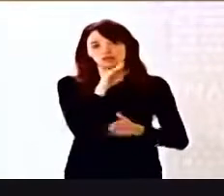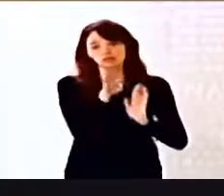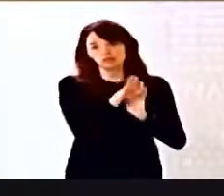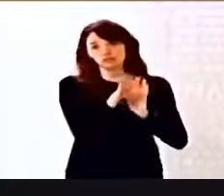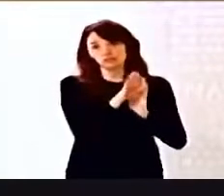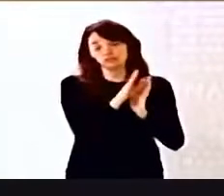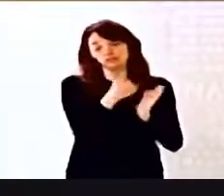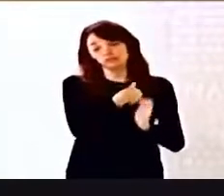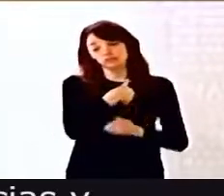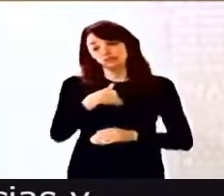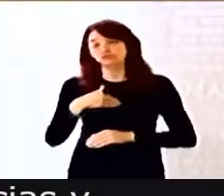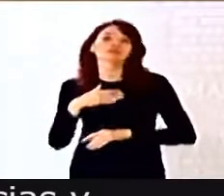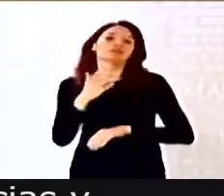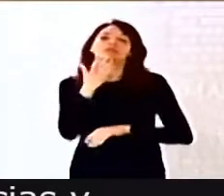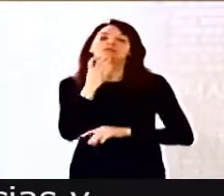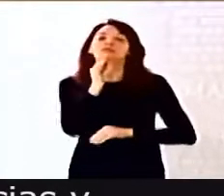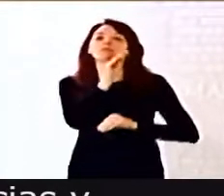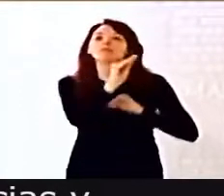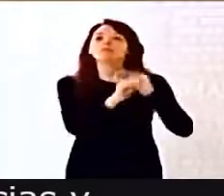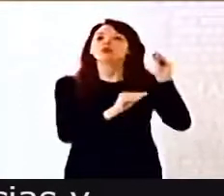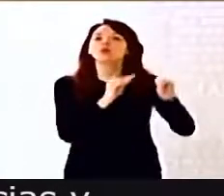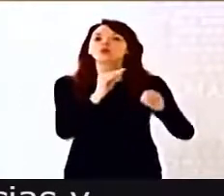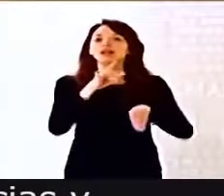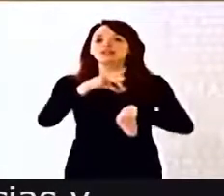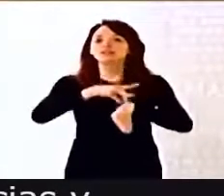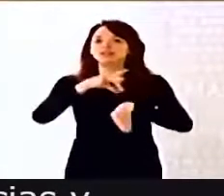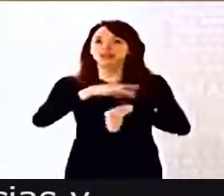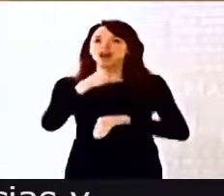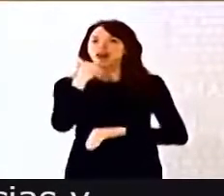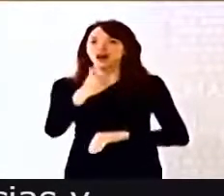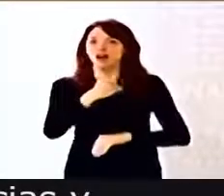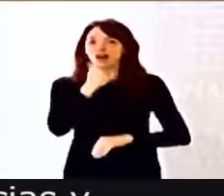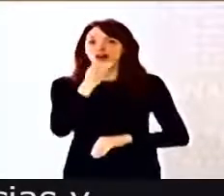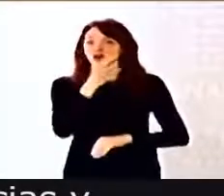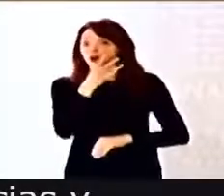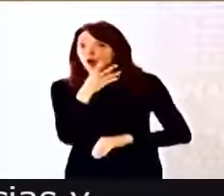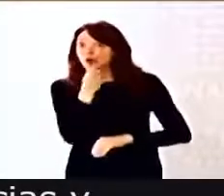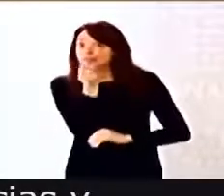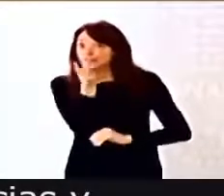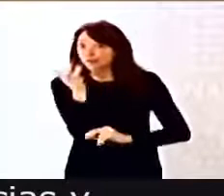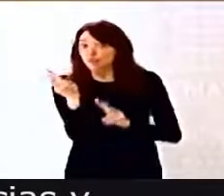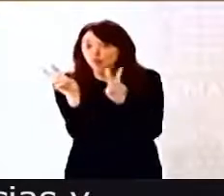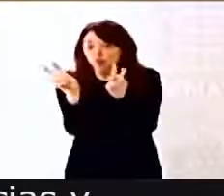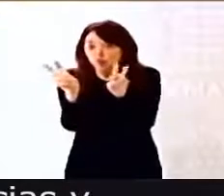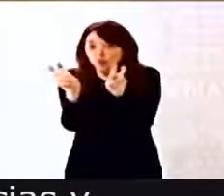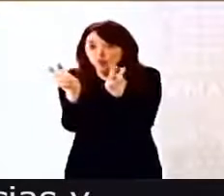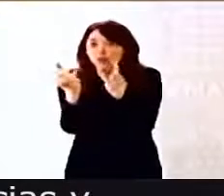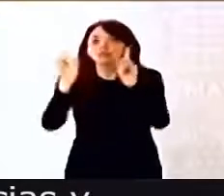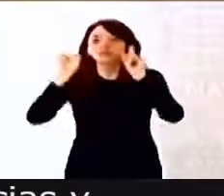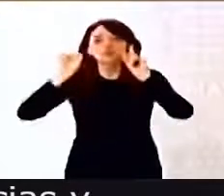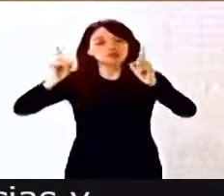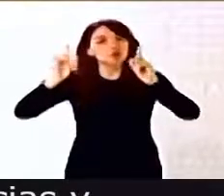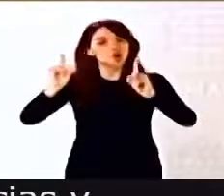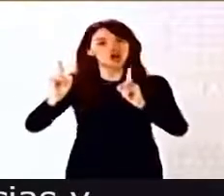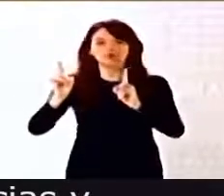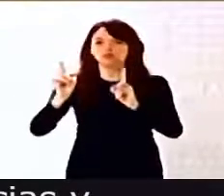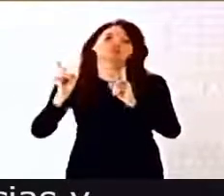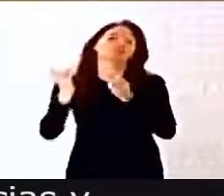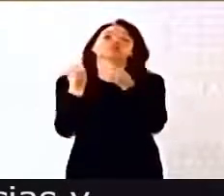las consultas sanitarias. El teléfono que les voy a decir a continuación es un teléfono que